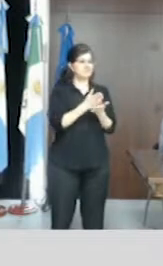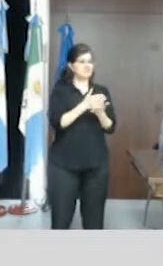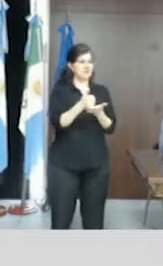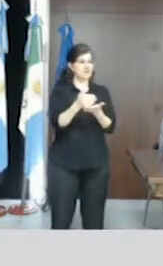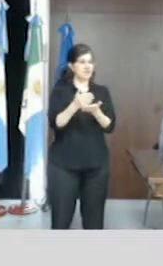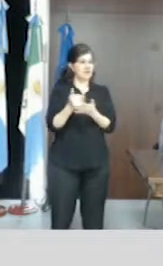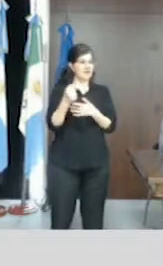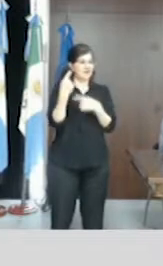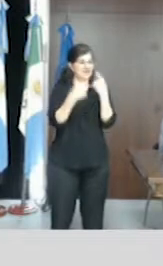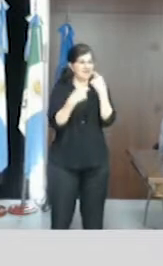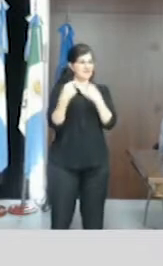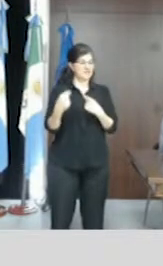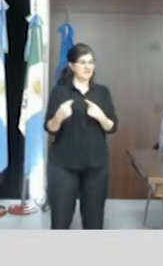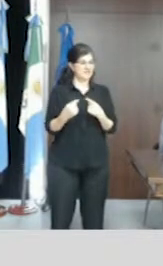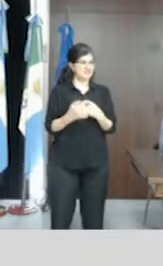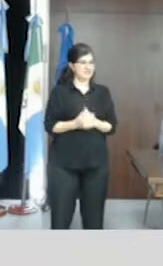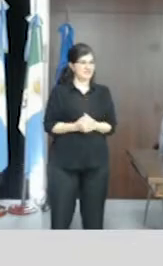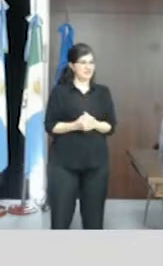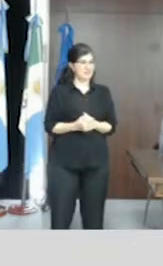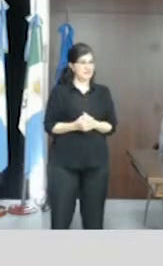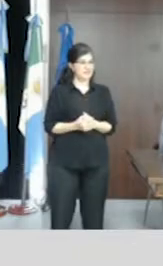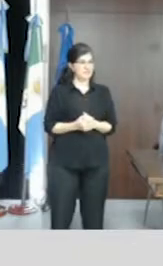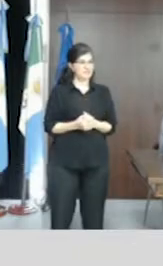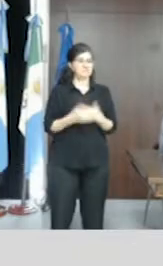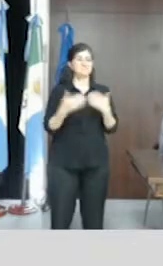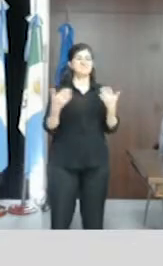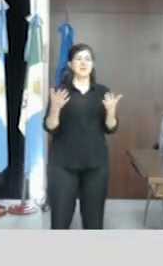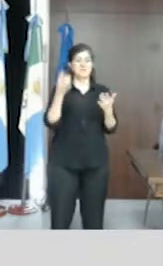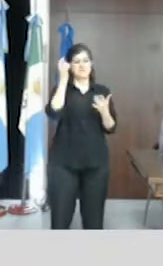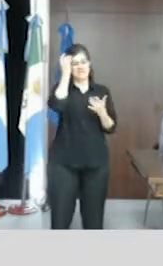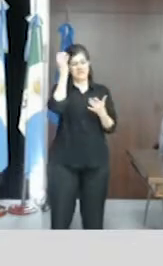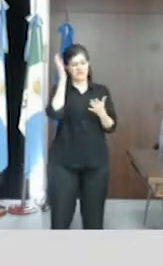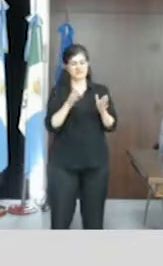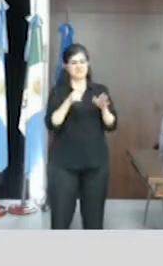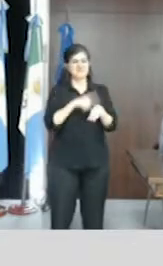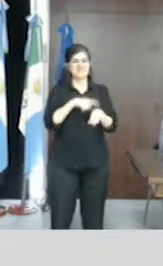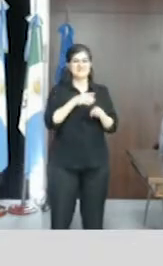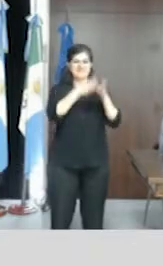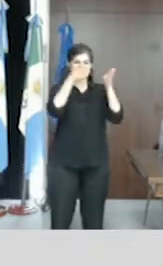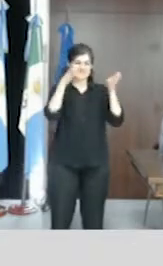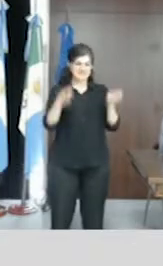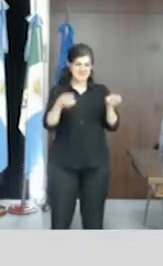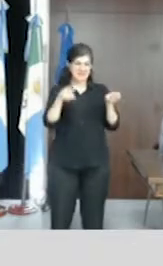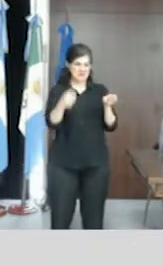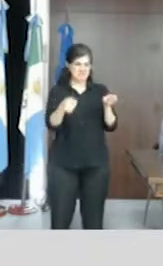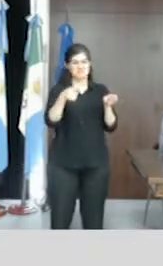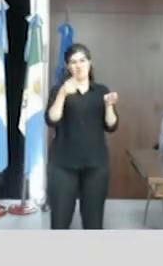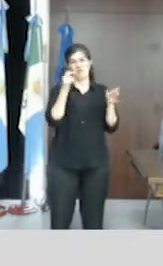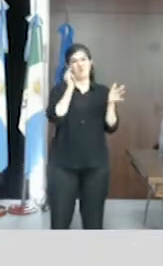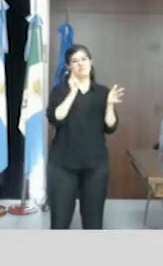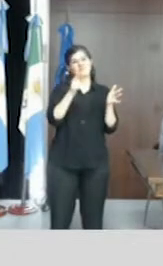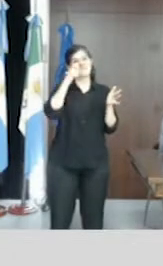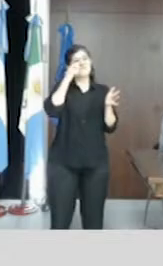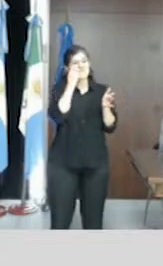No, la década. En la década del envejecimiento saludable, que ya empezó hace varios